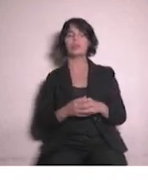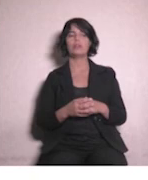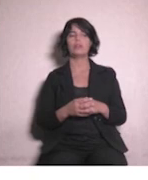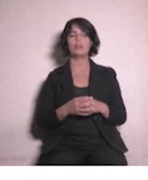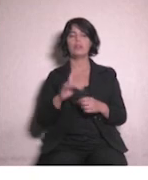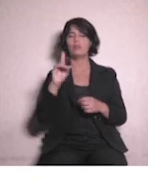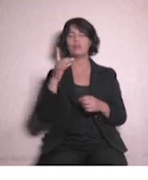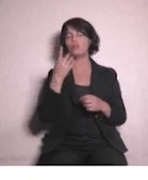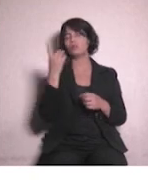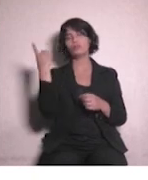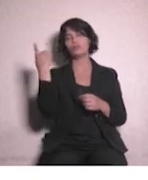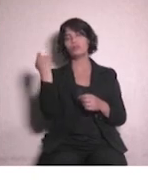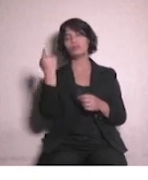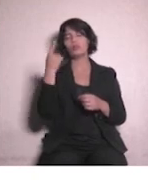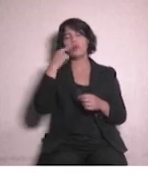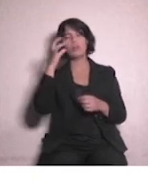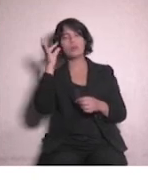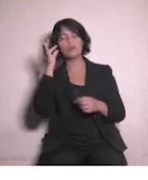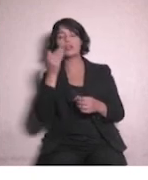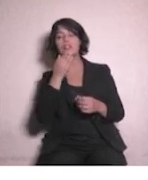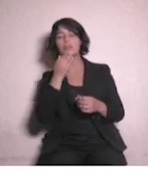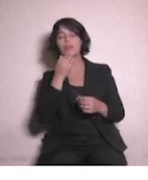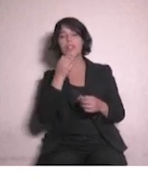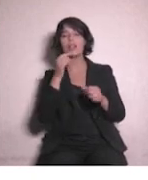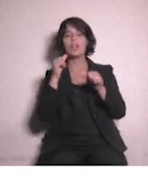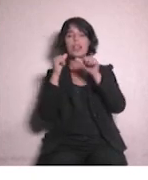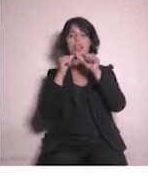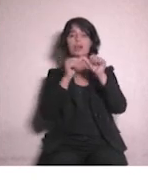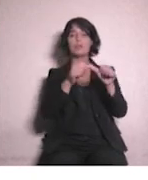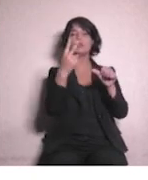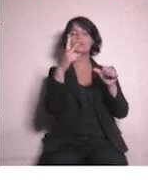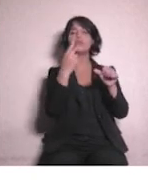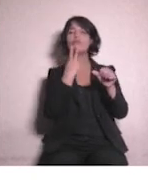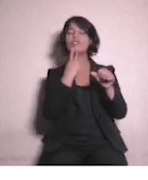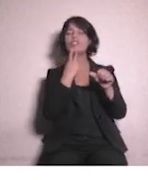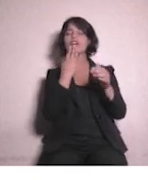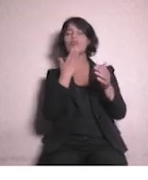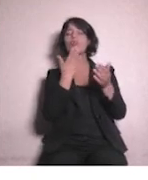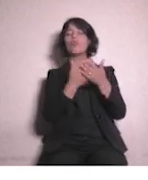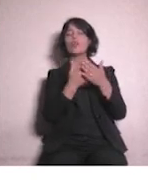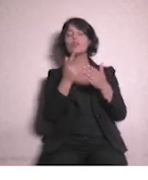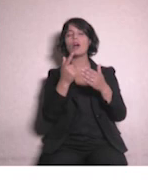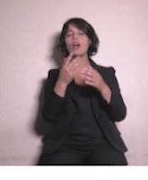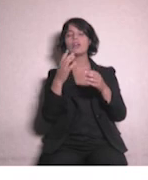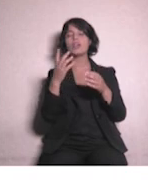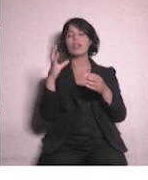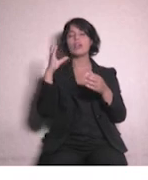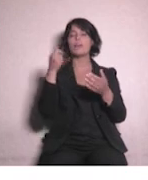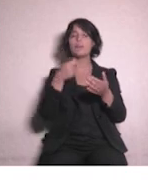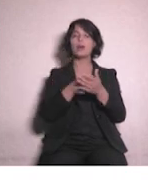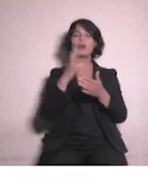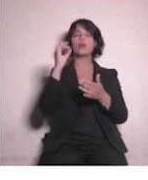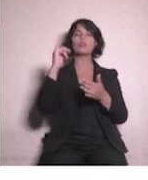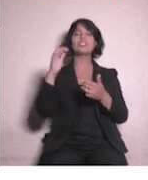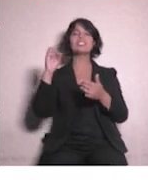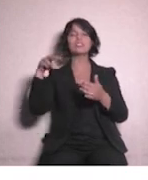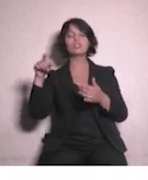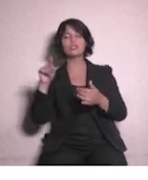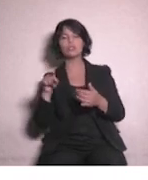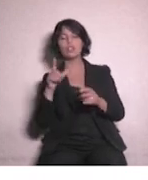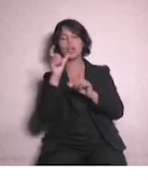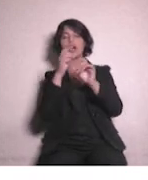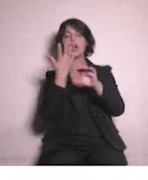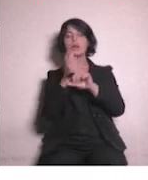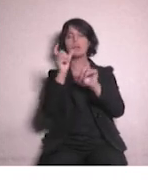No solo entre hombres y mujeres, sino en el periodo de vida que han cotizado. Y nos encontramos con gente que ha